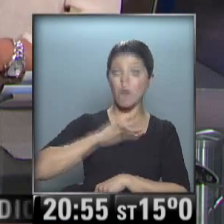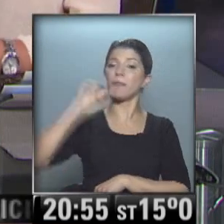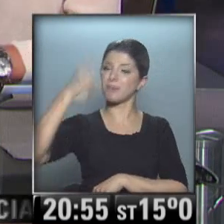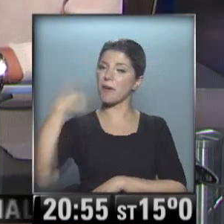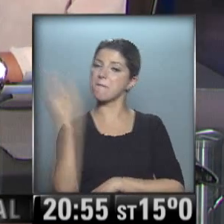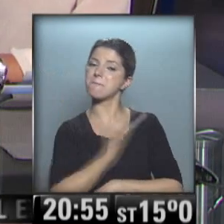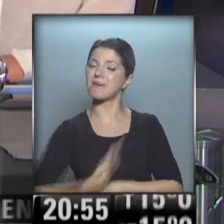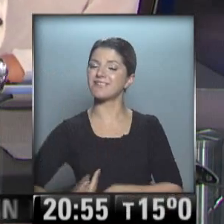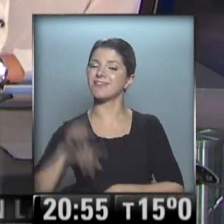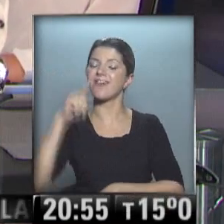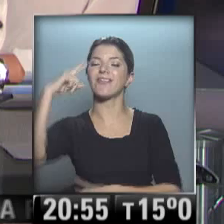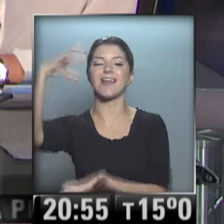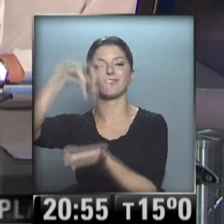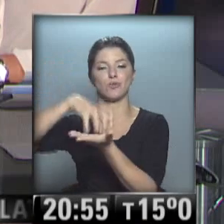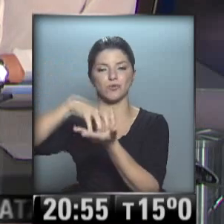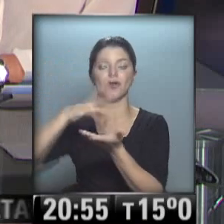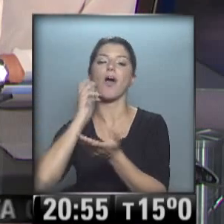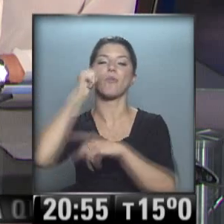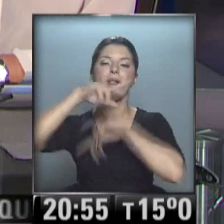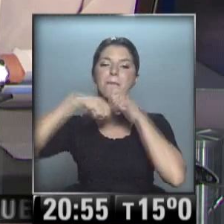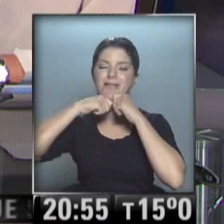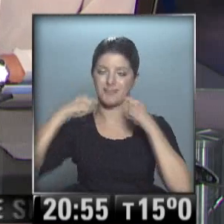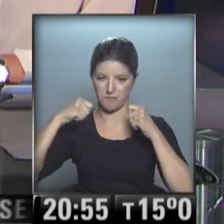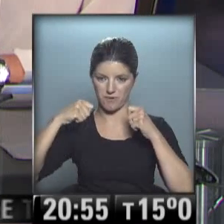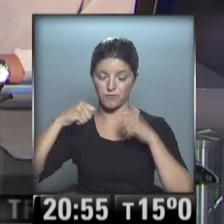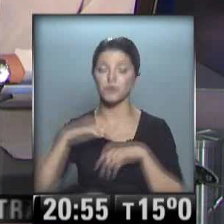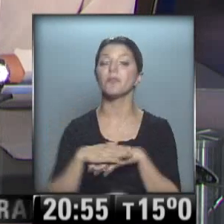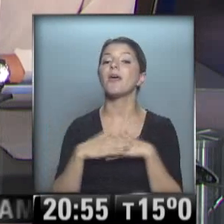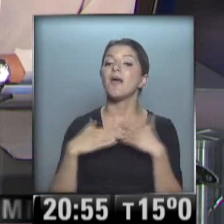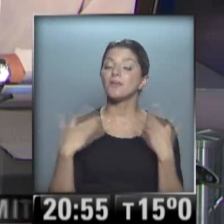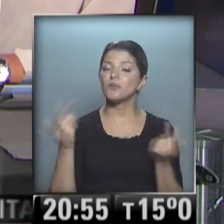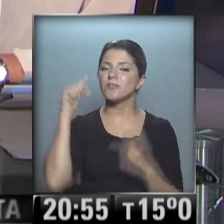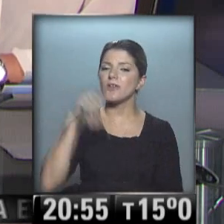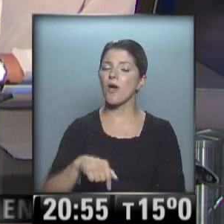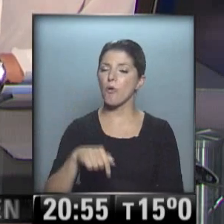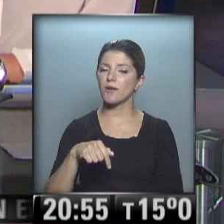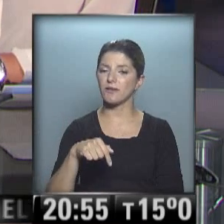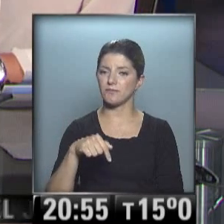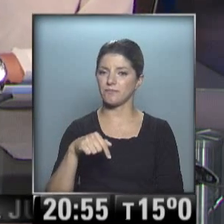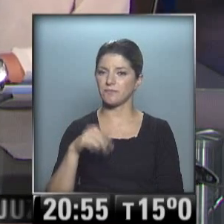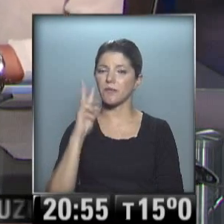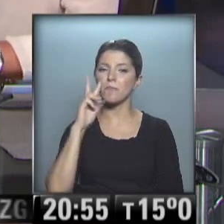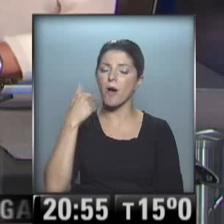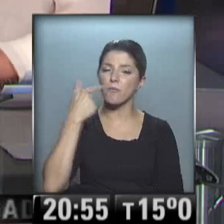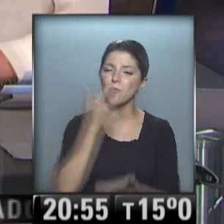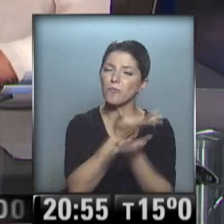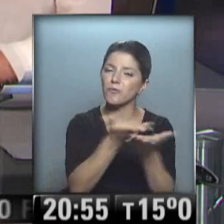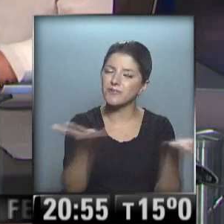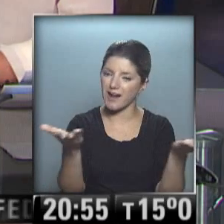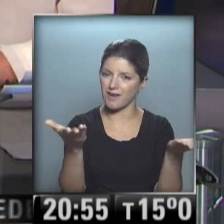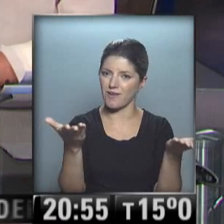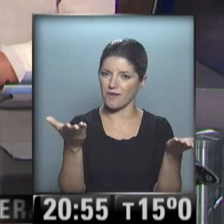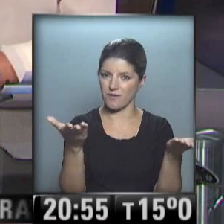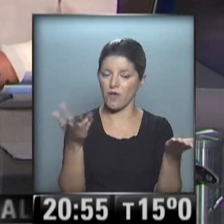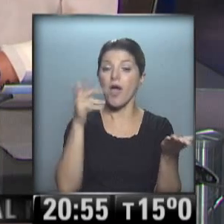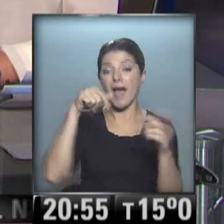la institución Abuelas Plaza de la Plaza de Mayo. Así que vamos ahora a mostrarles a ustedes un perfil realizado